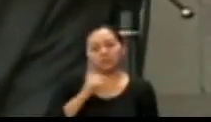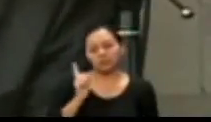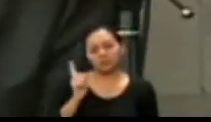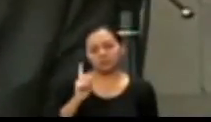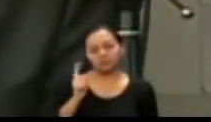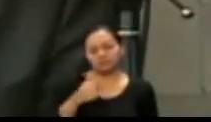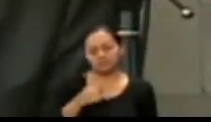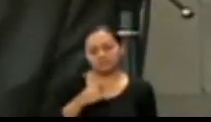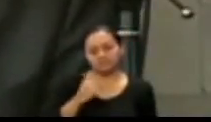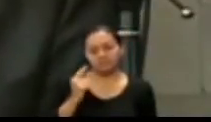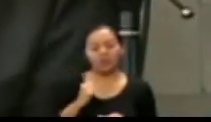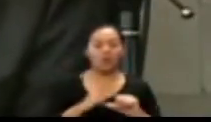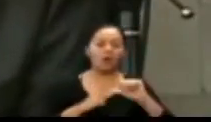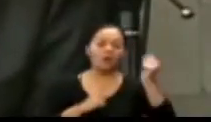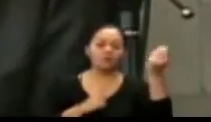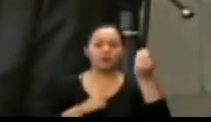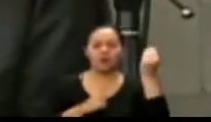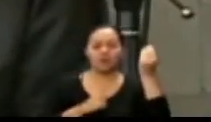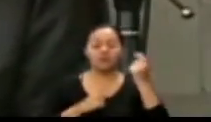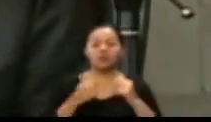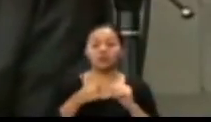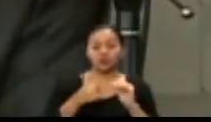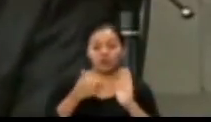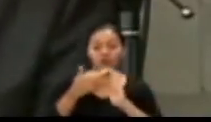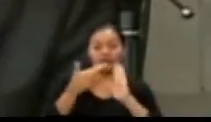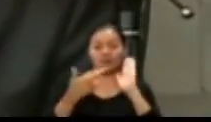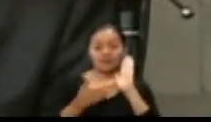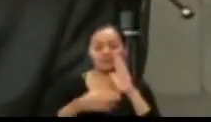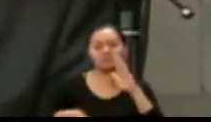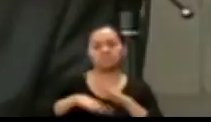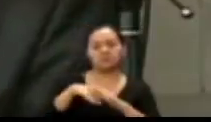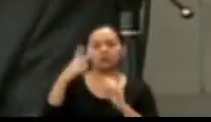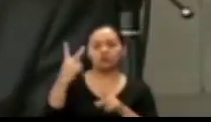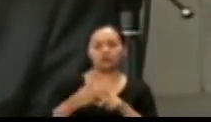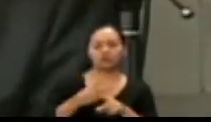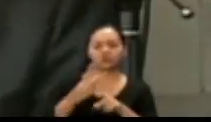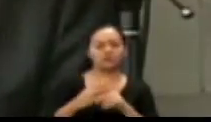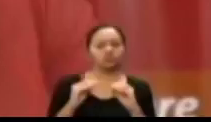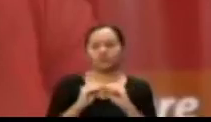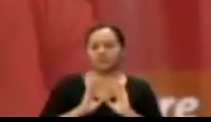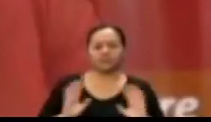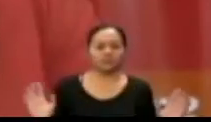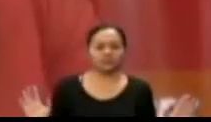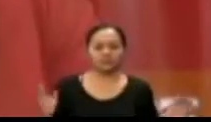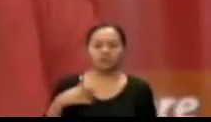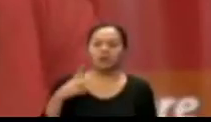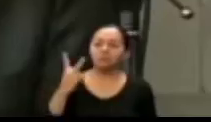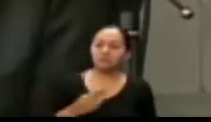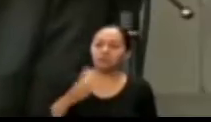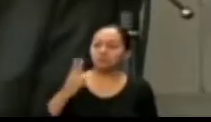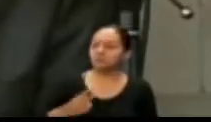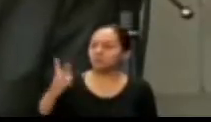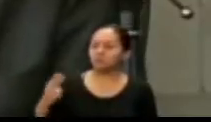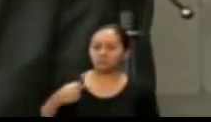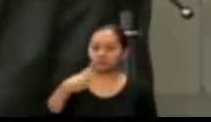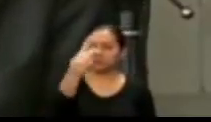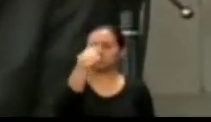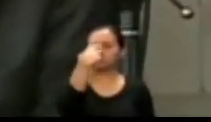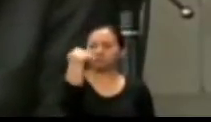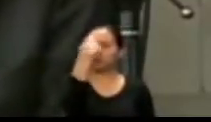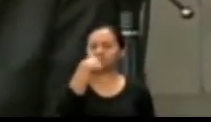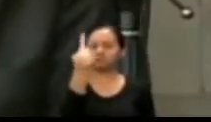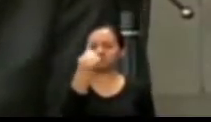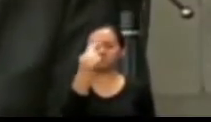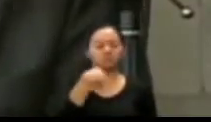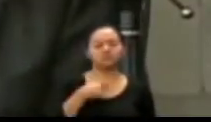nosotros tenemos otra regla, que podemos estar en las instituciones máximo dos veces, no más, porque para nosotros, para el movimiento, la política no es una